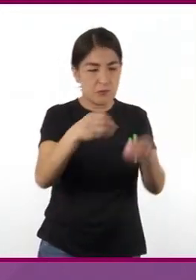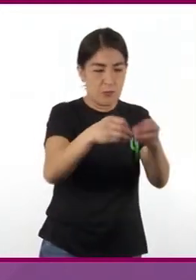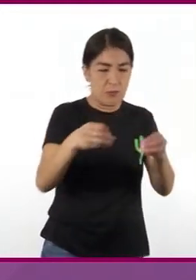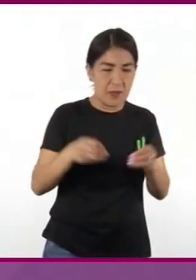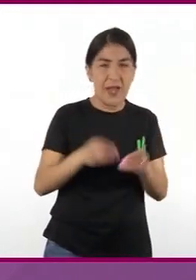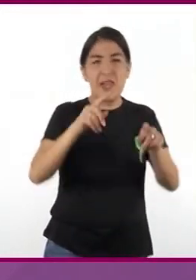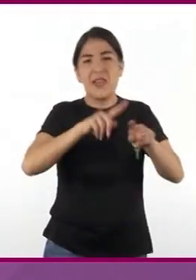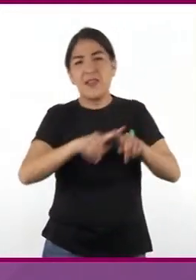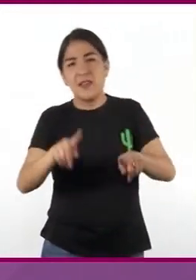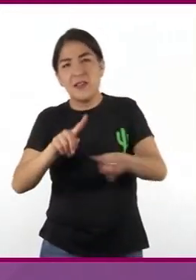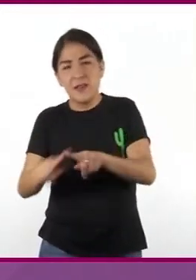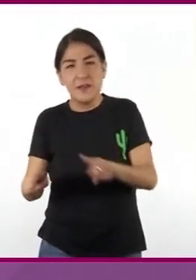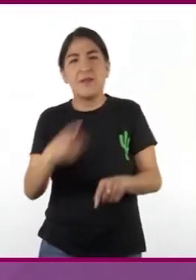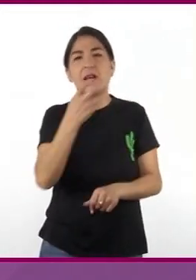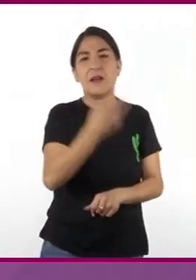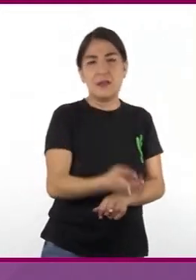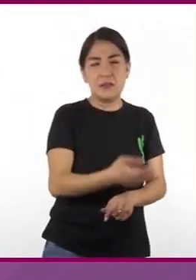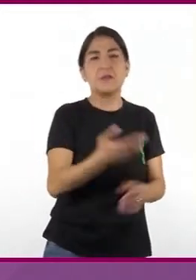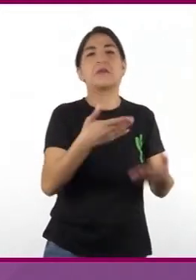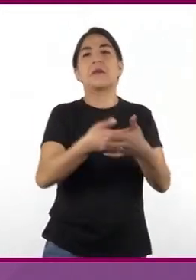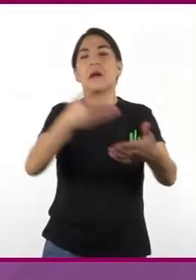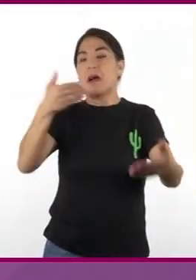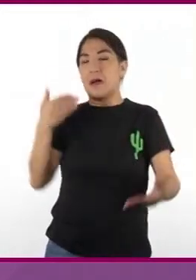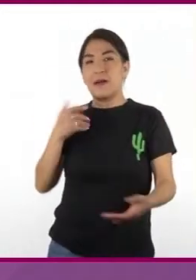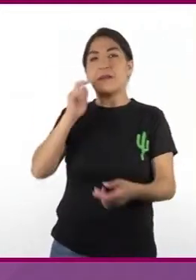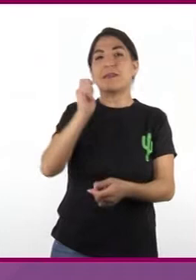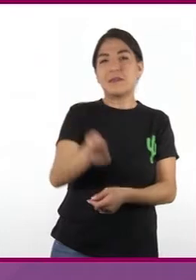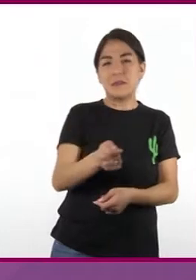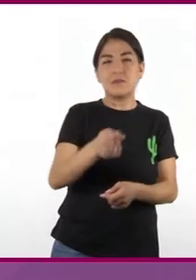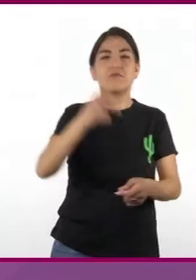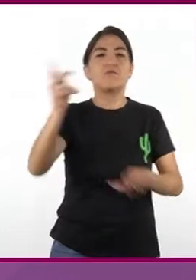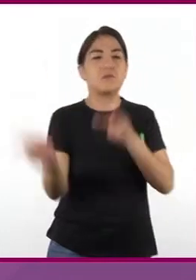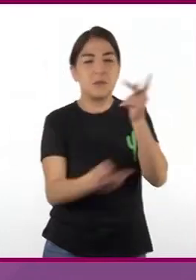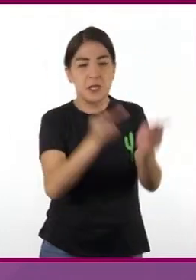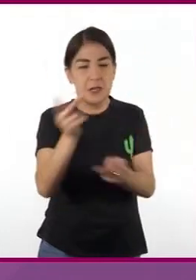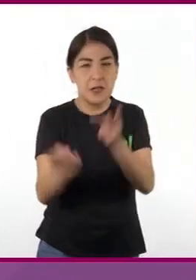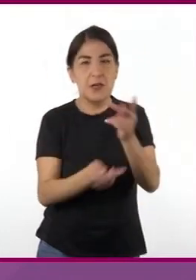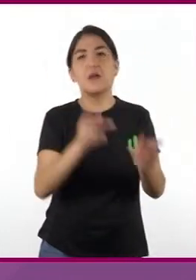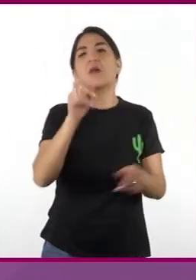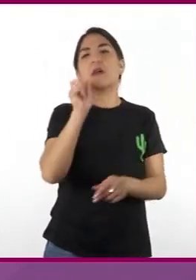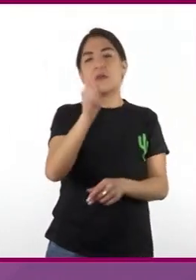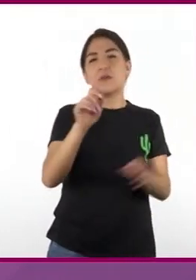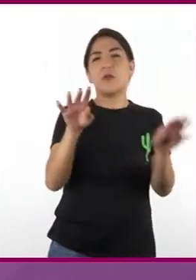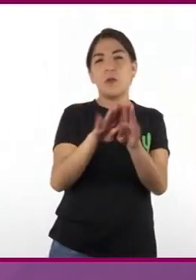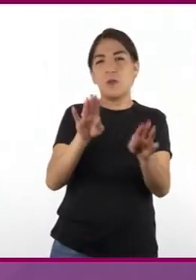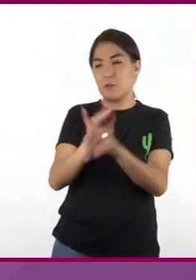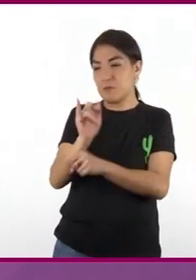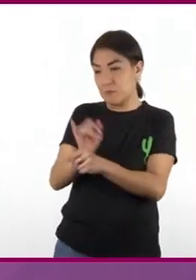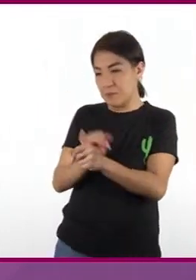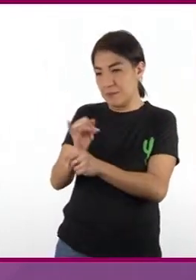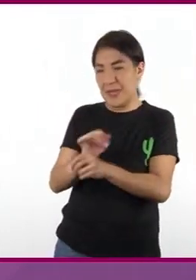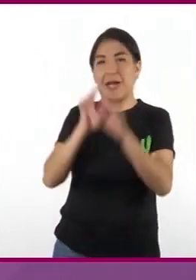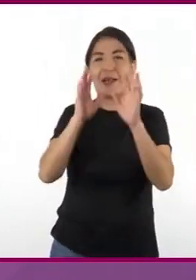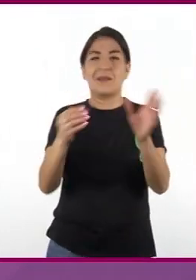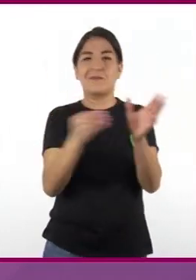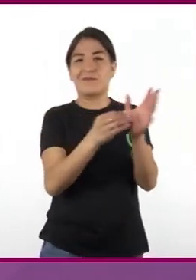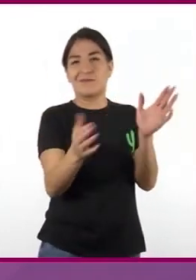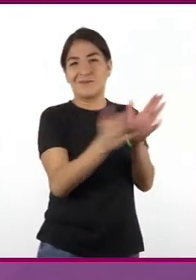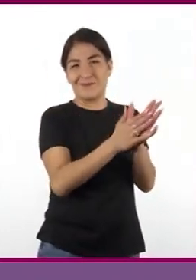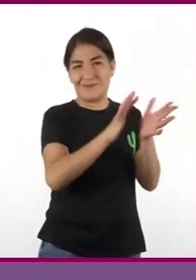mismo tiempo qué ediciones anteriores se consultaron o privilegiaron a la hora de editar el